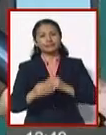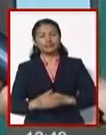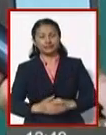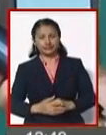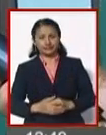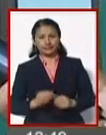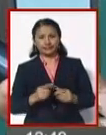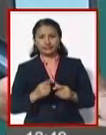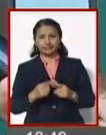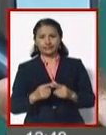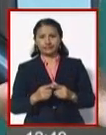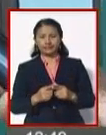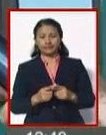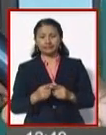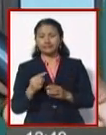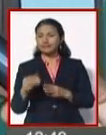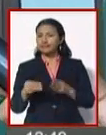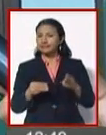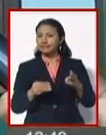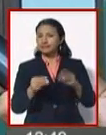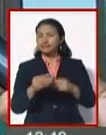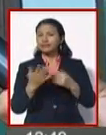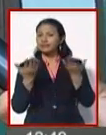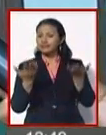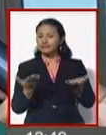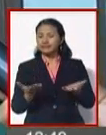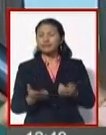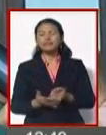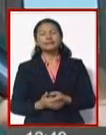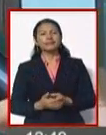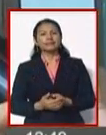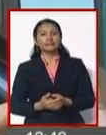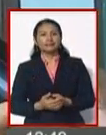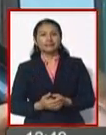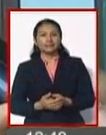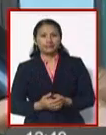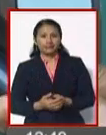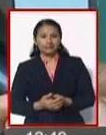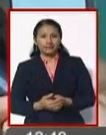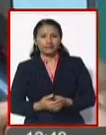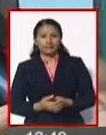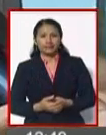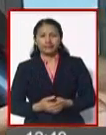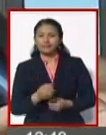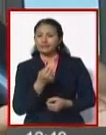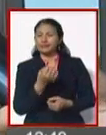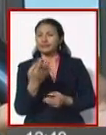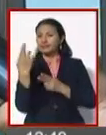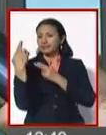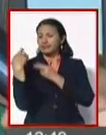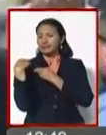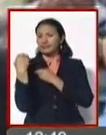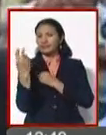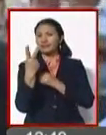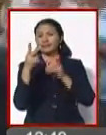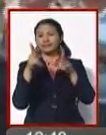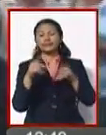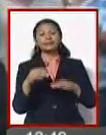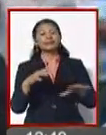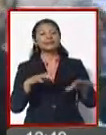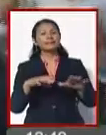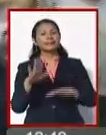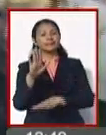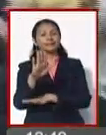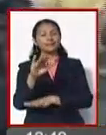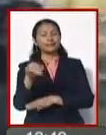también, de alguna forma, hay también la cierta responsabilidad parte del peatón. El hecho se